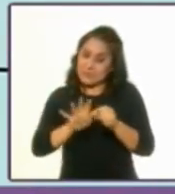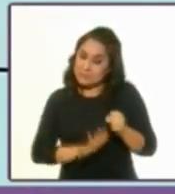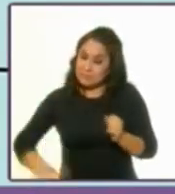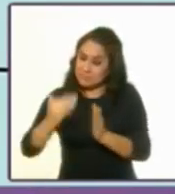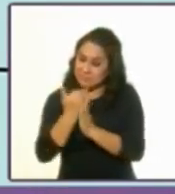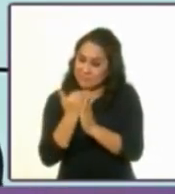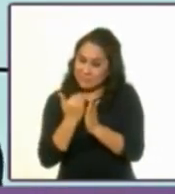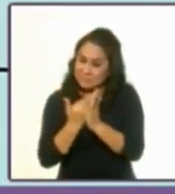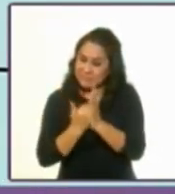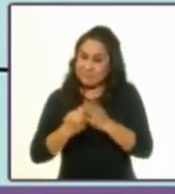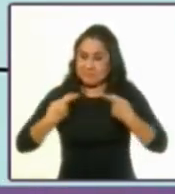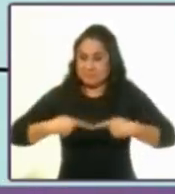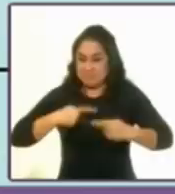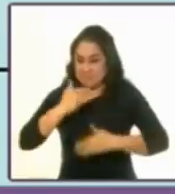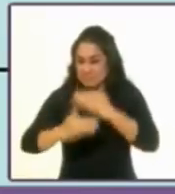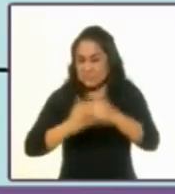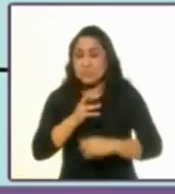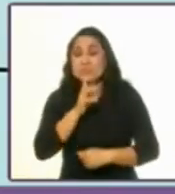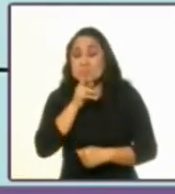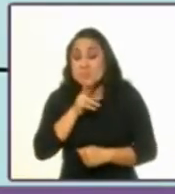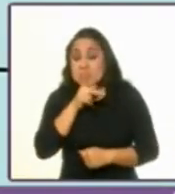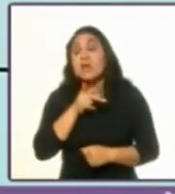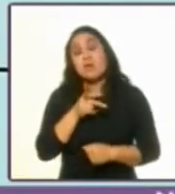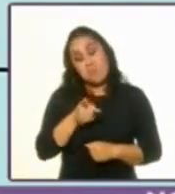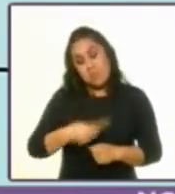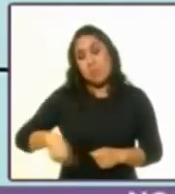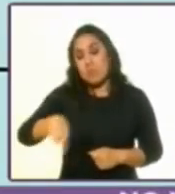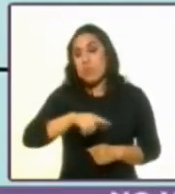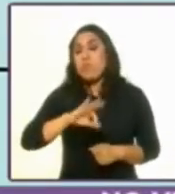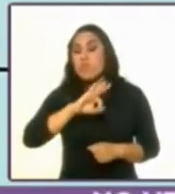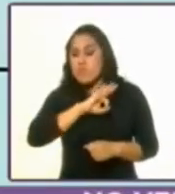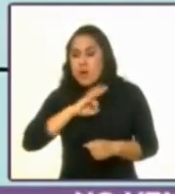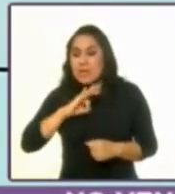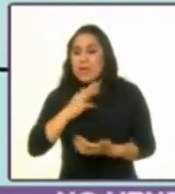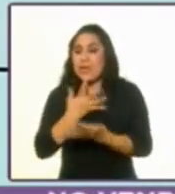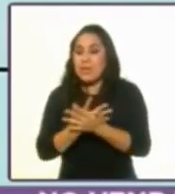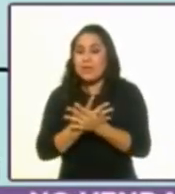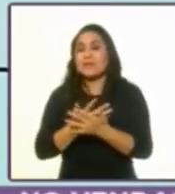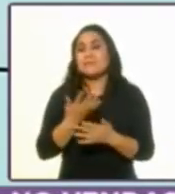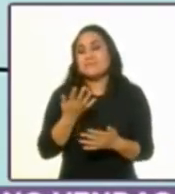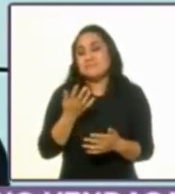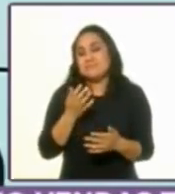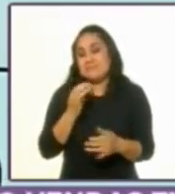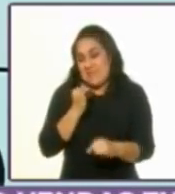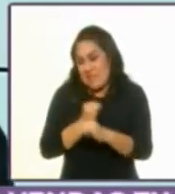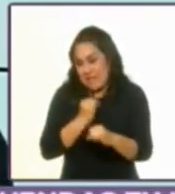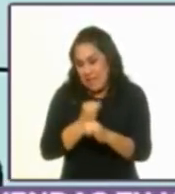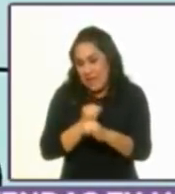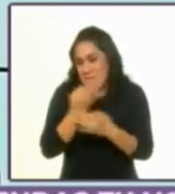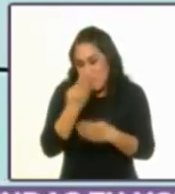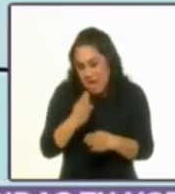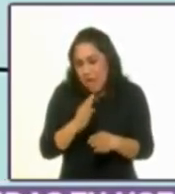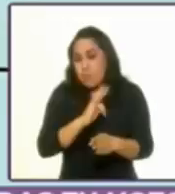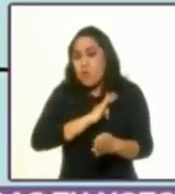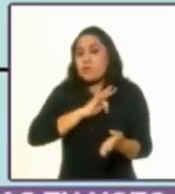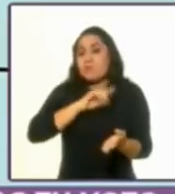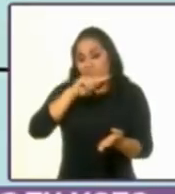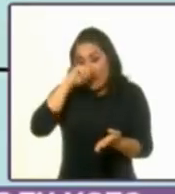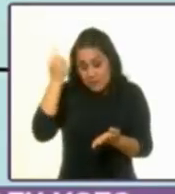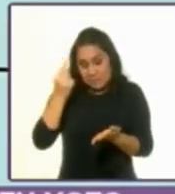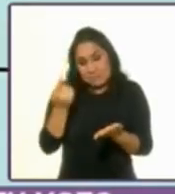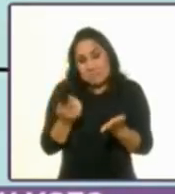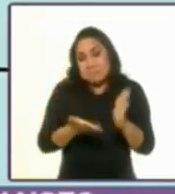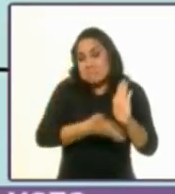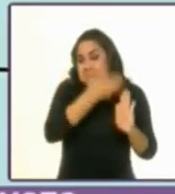todo que tendría que ser una banca digital precisamente para poder brindar desde la